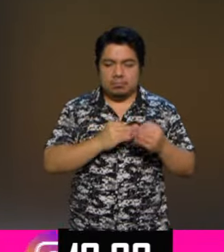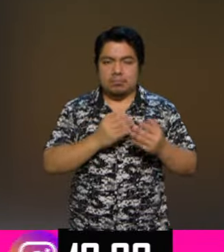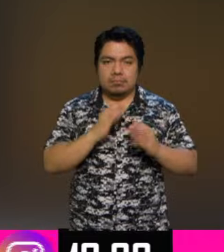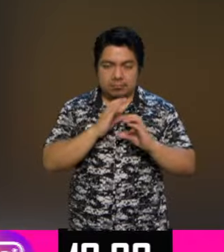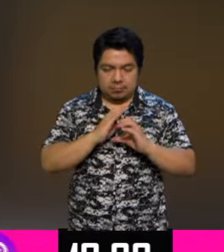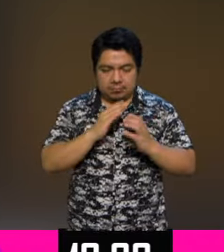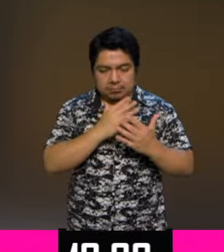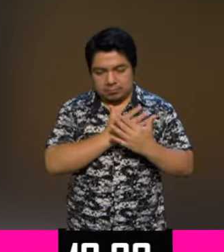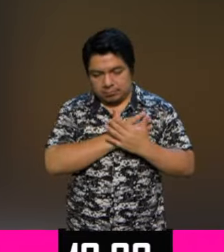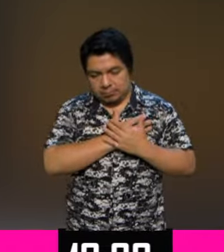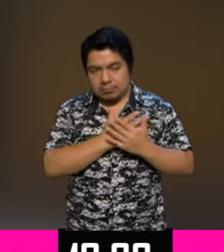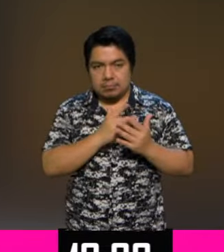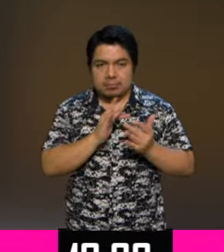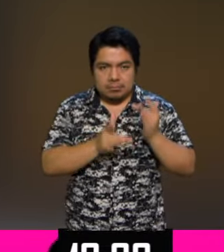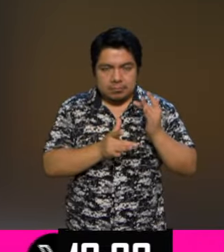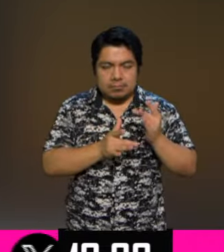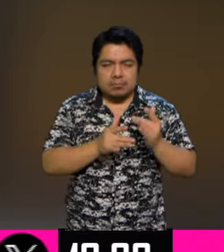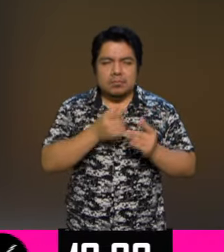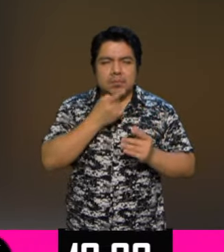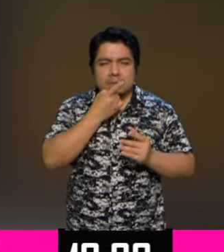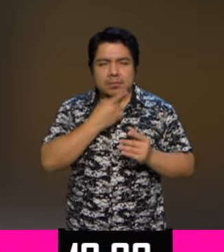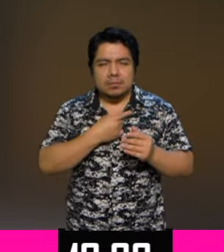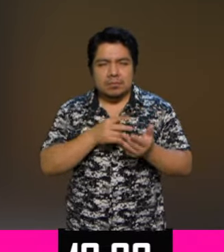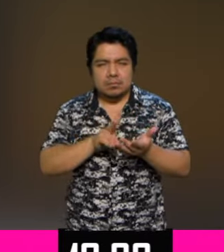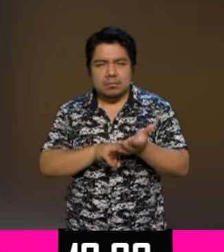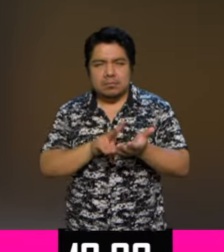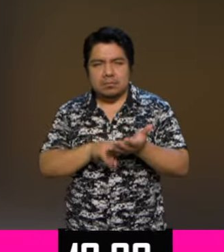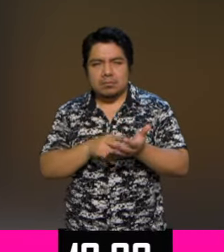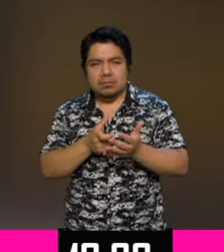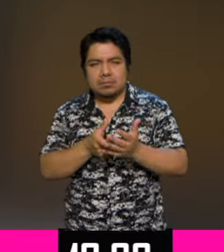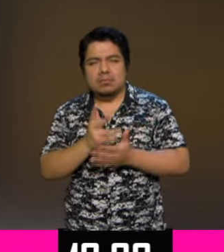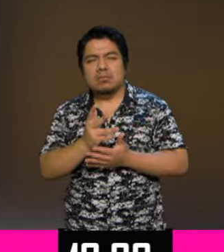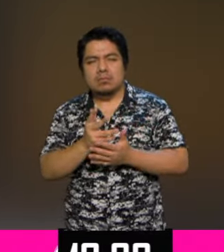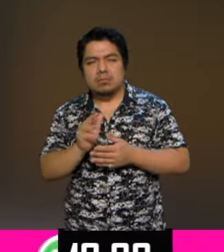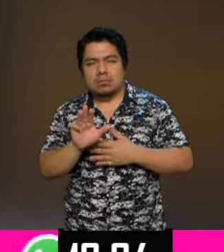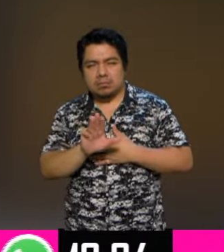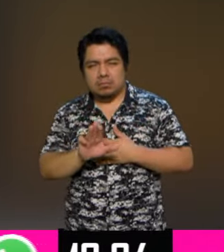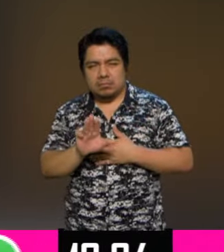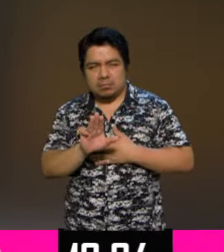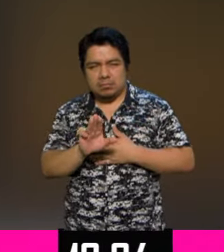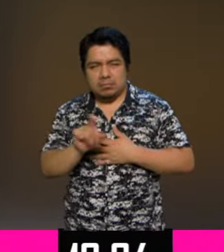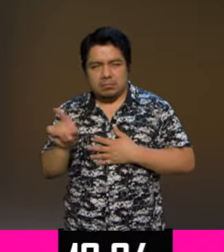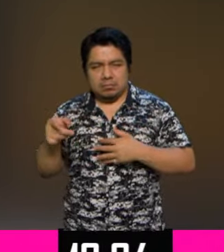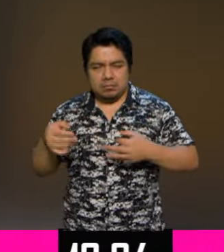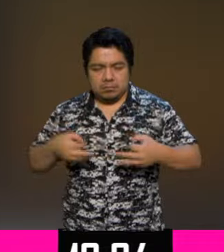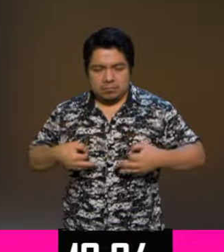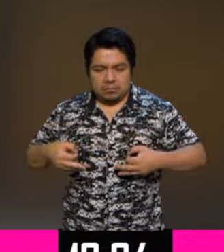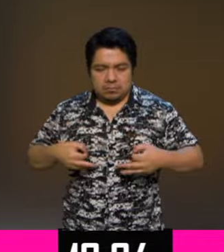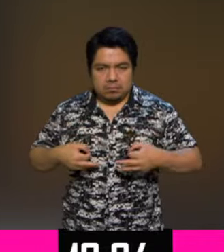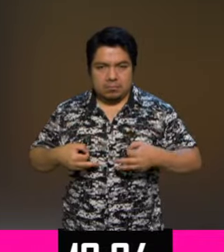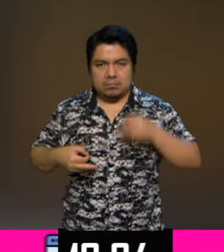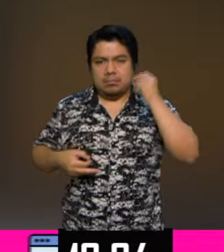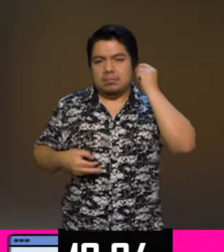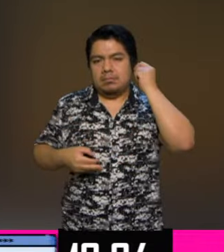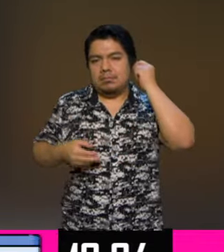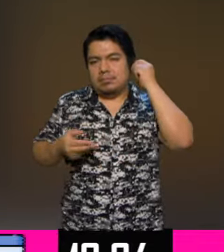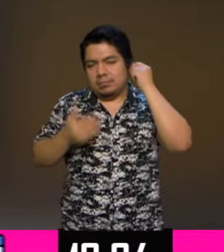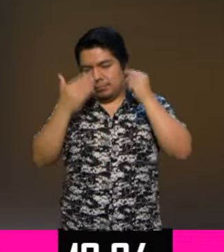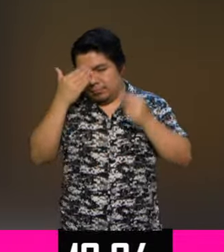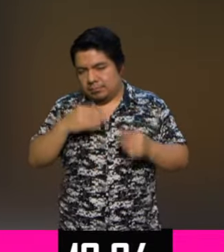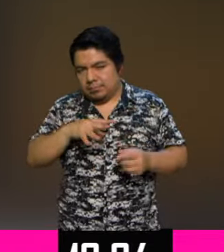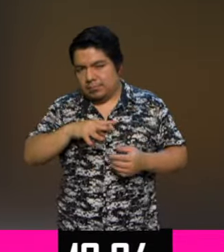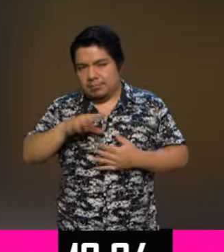que hasta pena me va a dar. ¿Nos dices el costo de los miércoles en el teatro? No, es que tenemos todas las